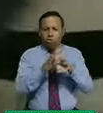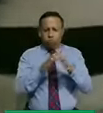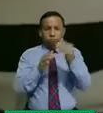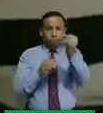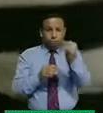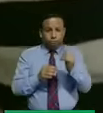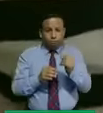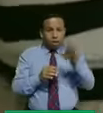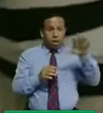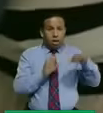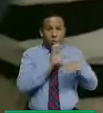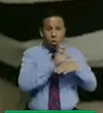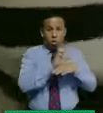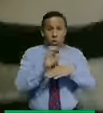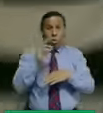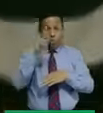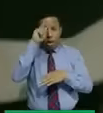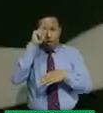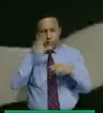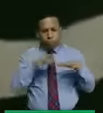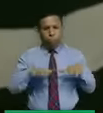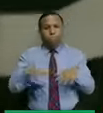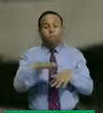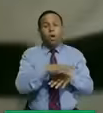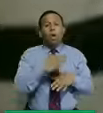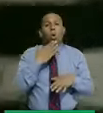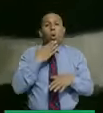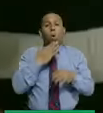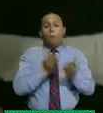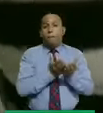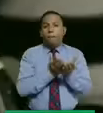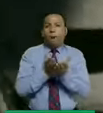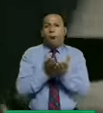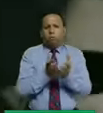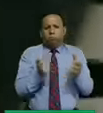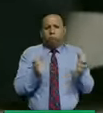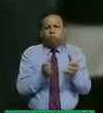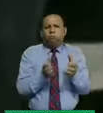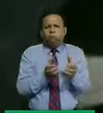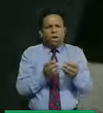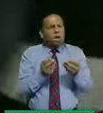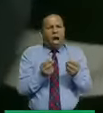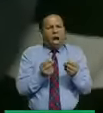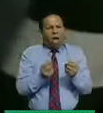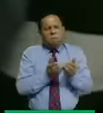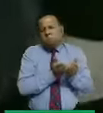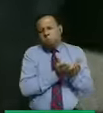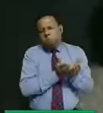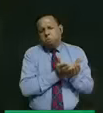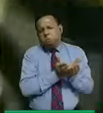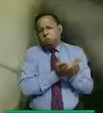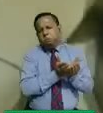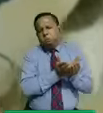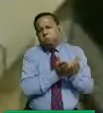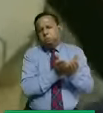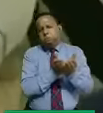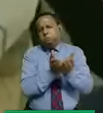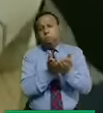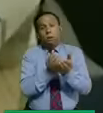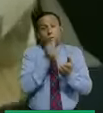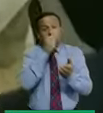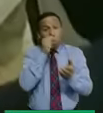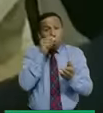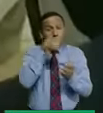tenían planeado emplear lanchas rápidas o embarcaciones pesqueras para trasladar el alcaloide hacia países